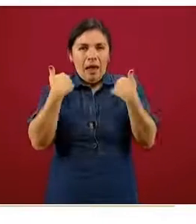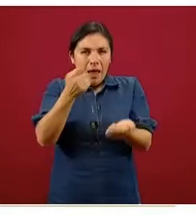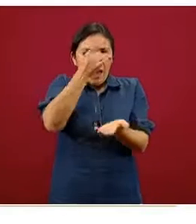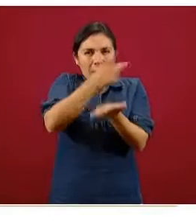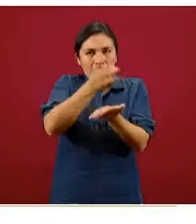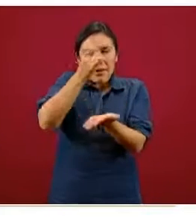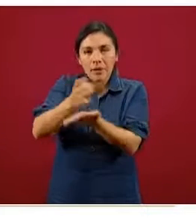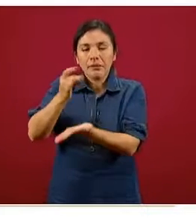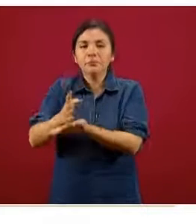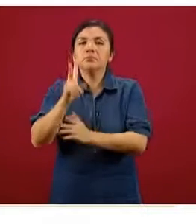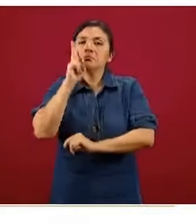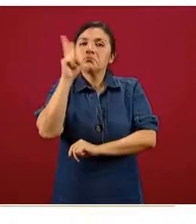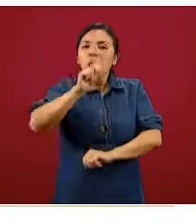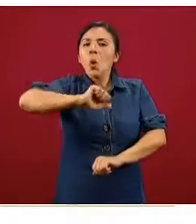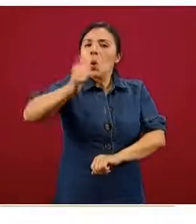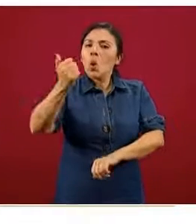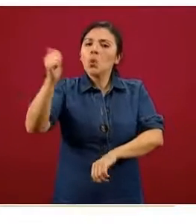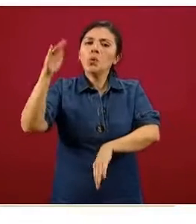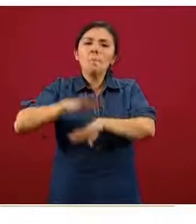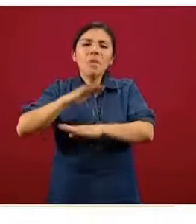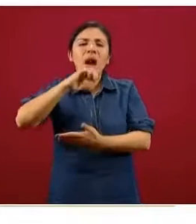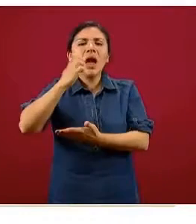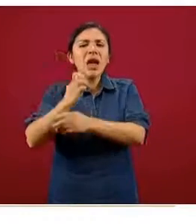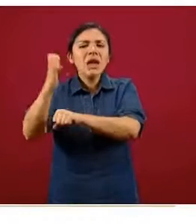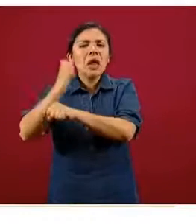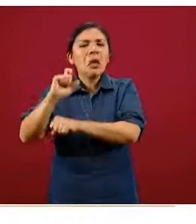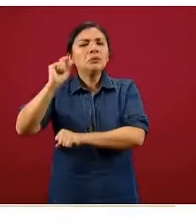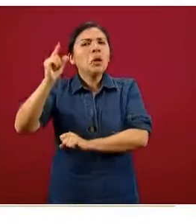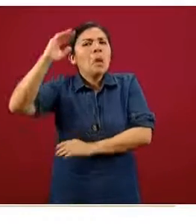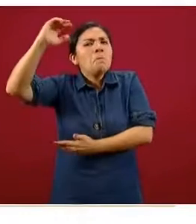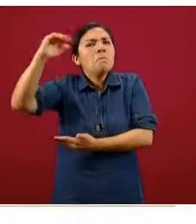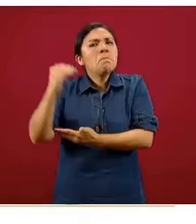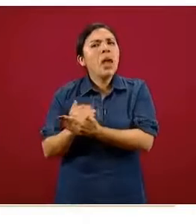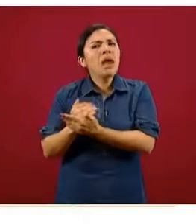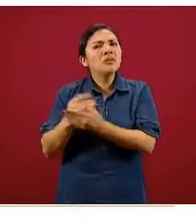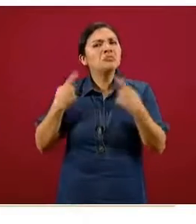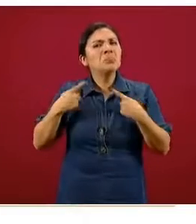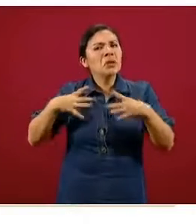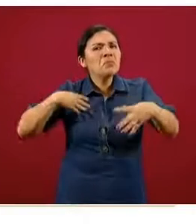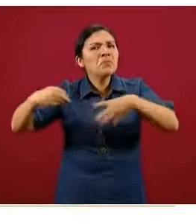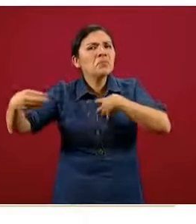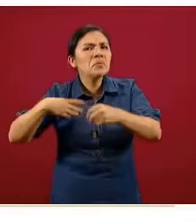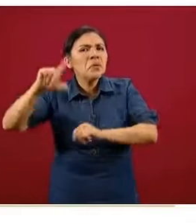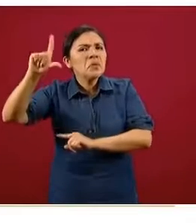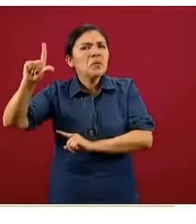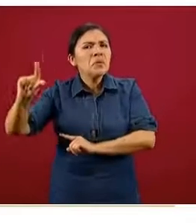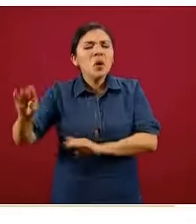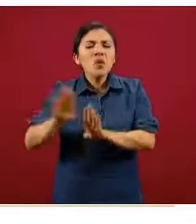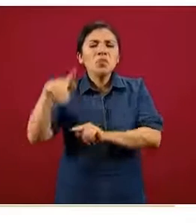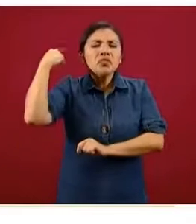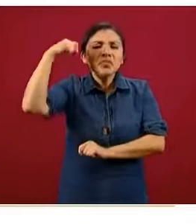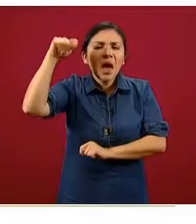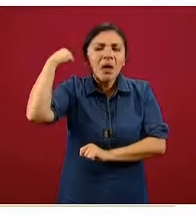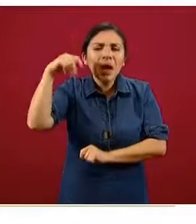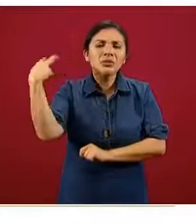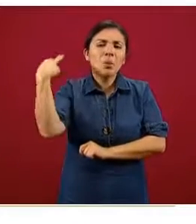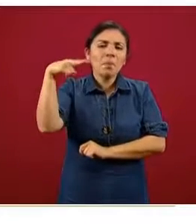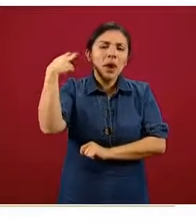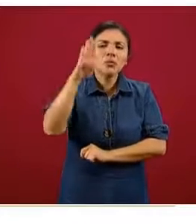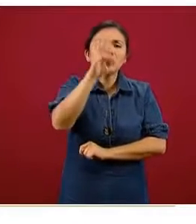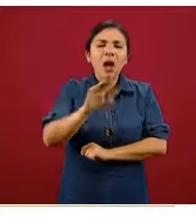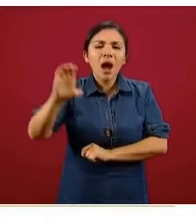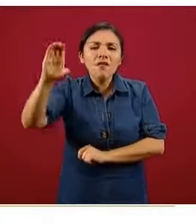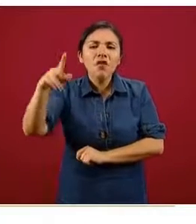y podemos ver otros estados que tienen una menor cantidad de carga acumulada, que sería Tabasco, Veracruz, Baja